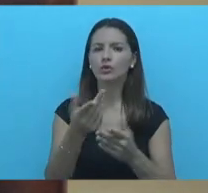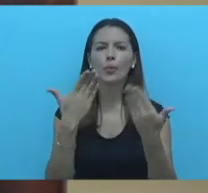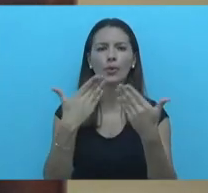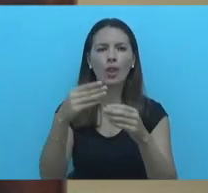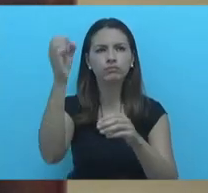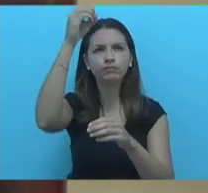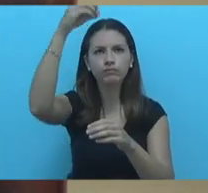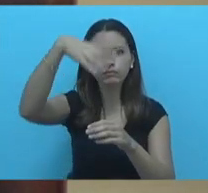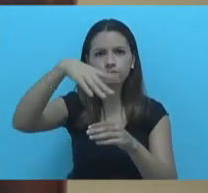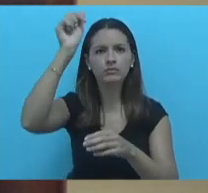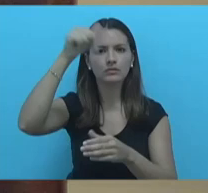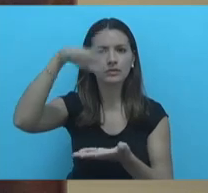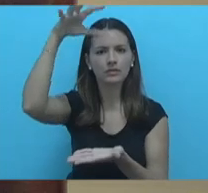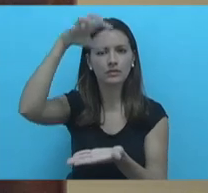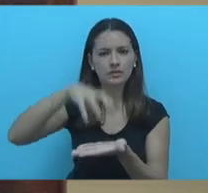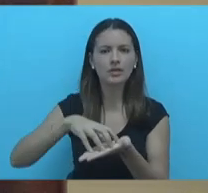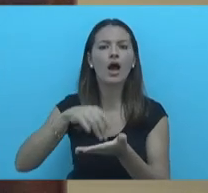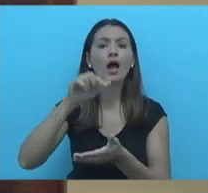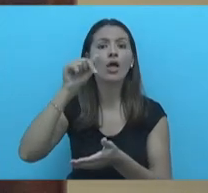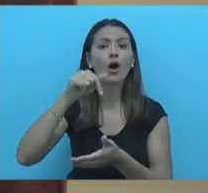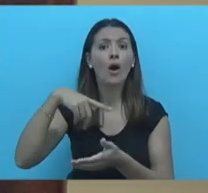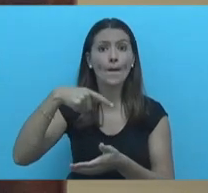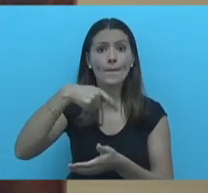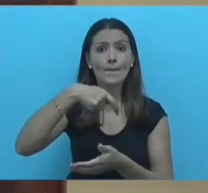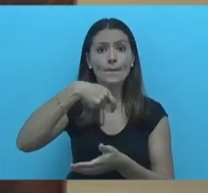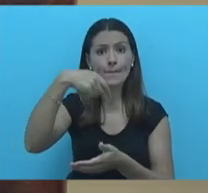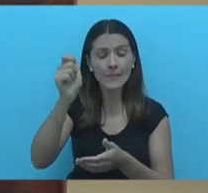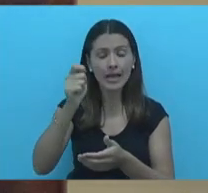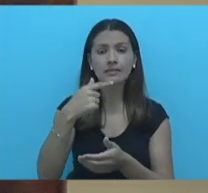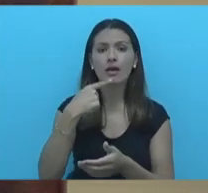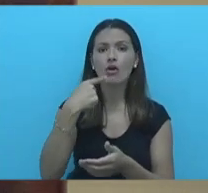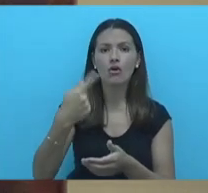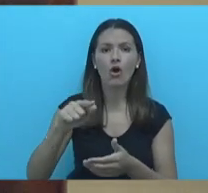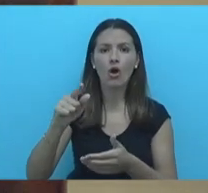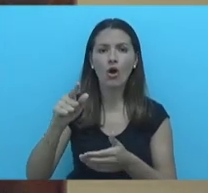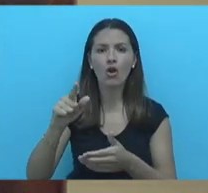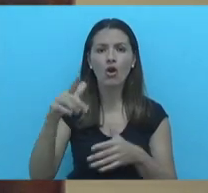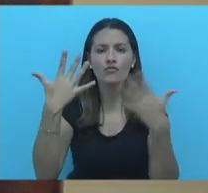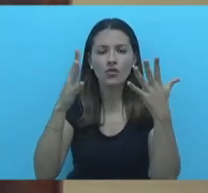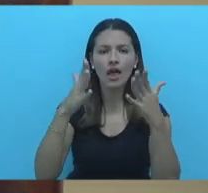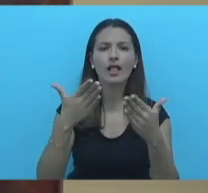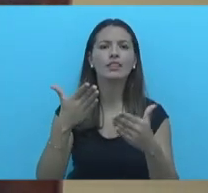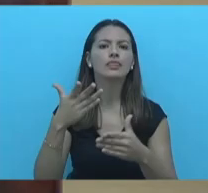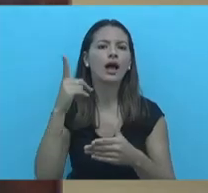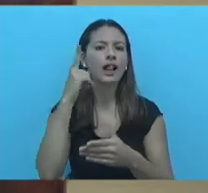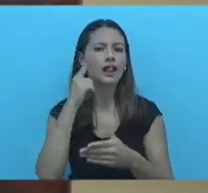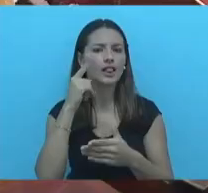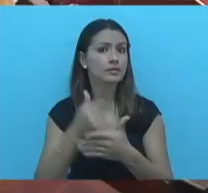Legislatura durante el mes de marzo de color violeta, en conmemoración del Día de la Mujer. Se reserva en